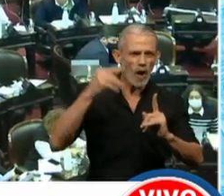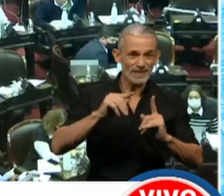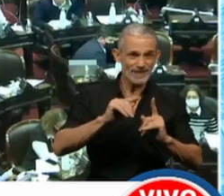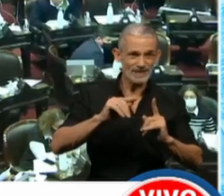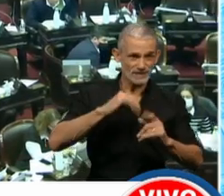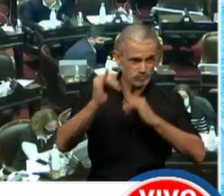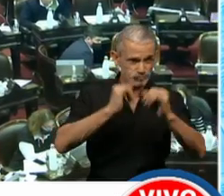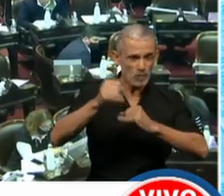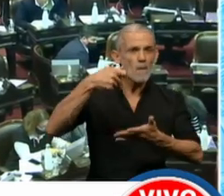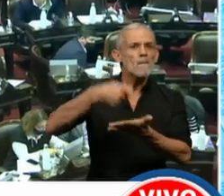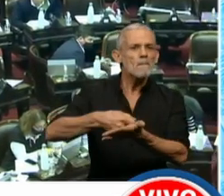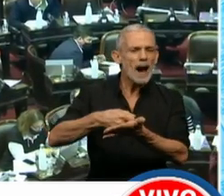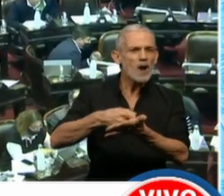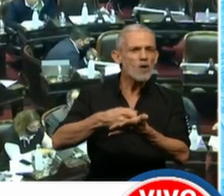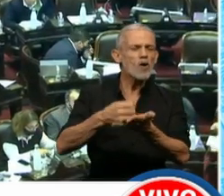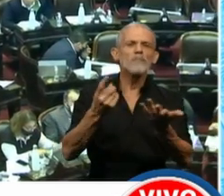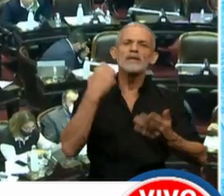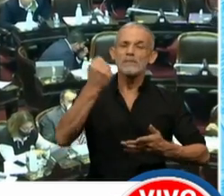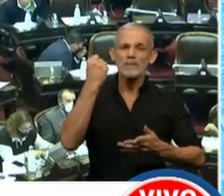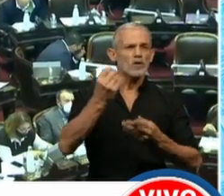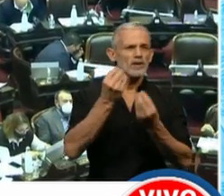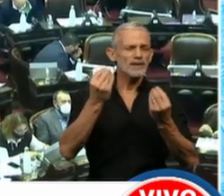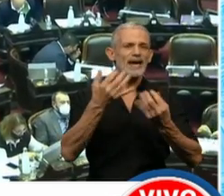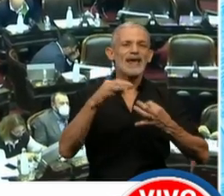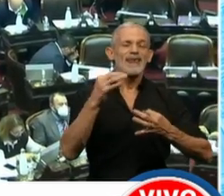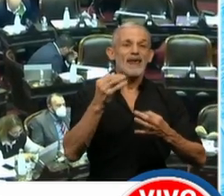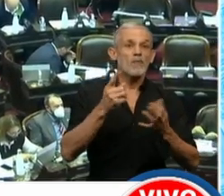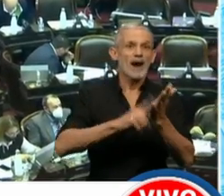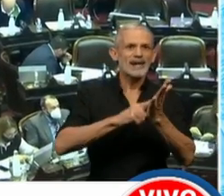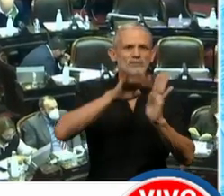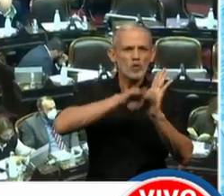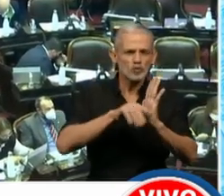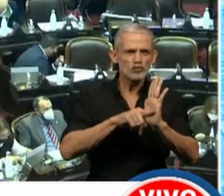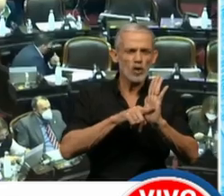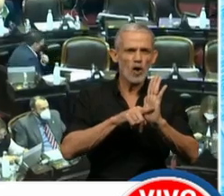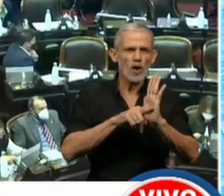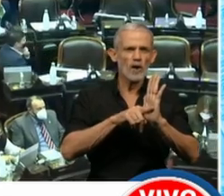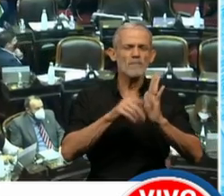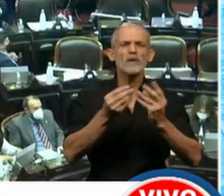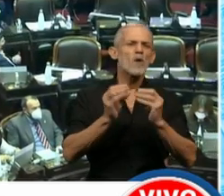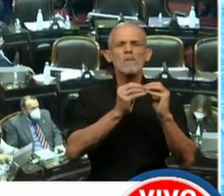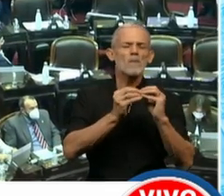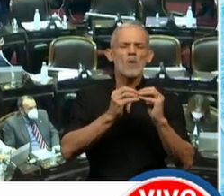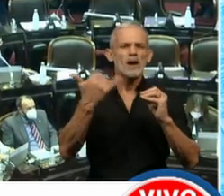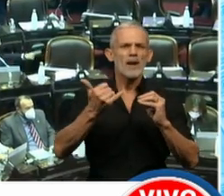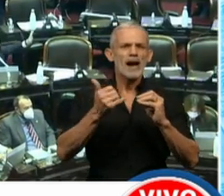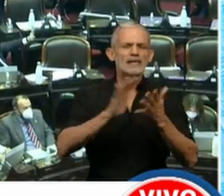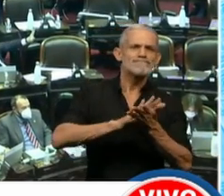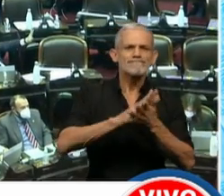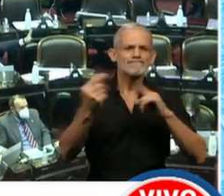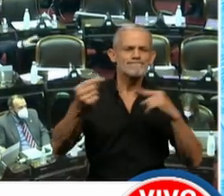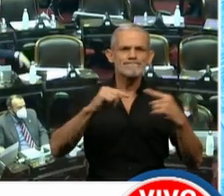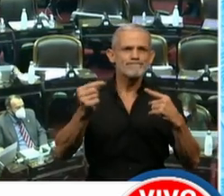es importante que se obtiene una resolución alrededor de los conflictos y se